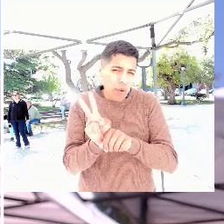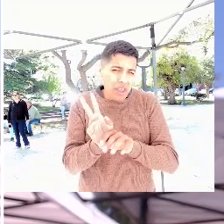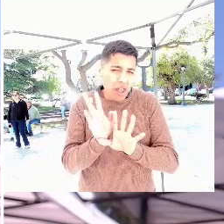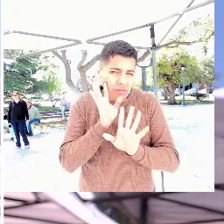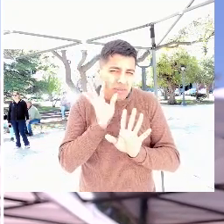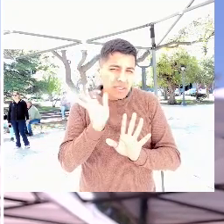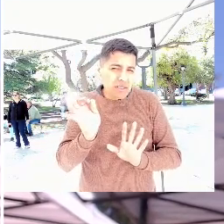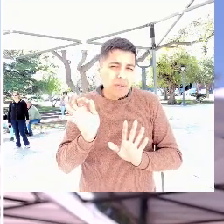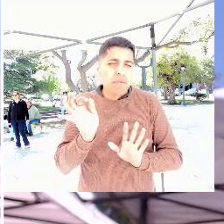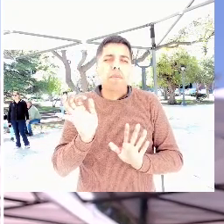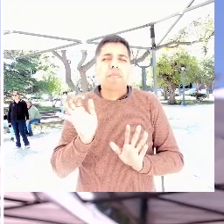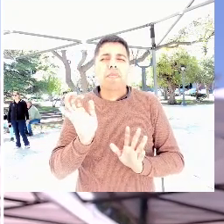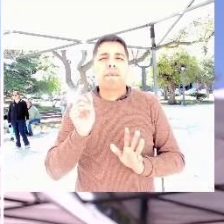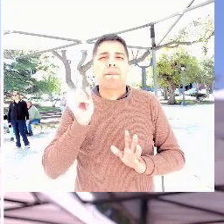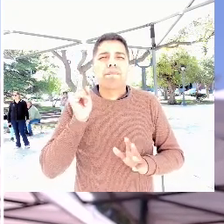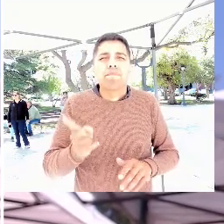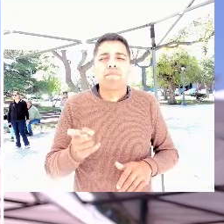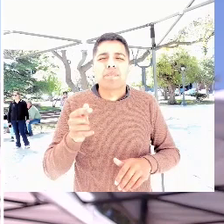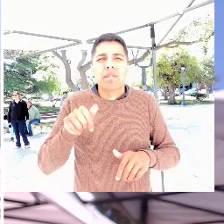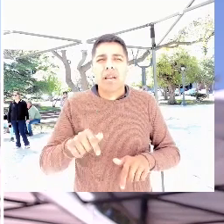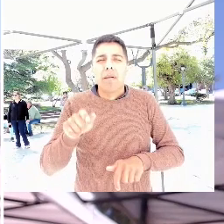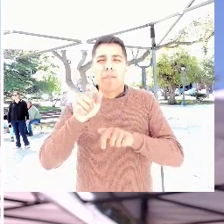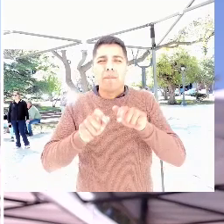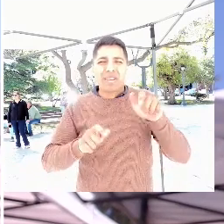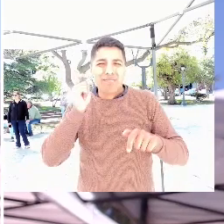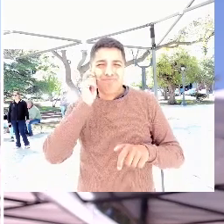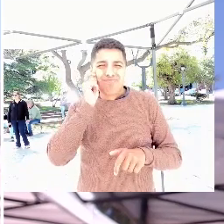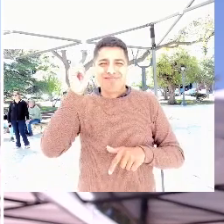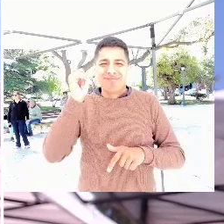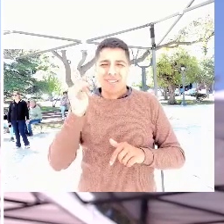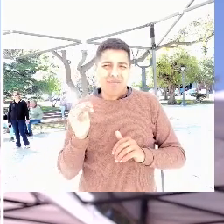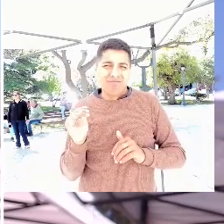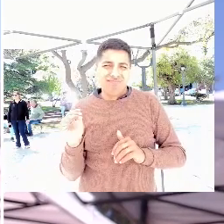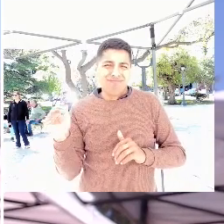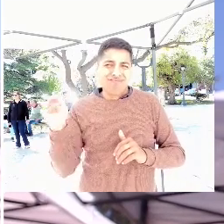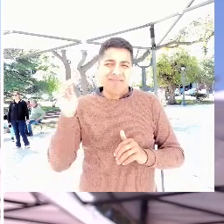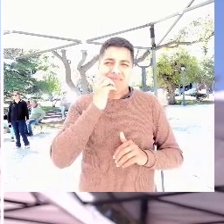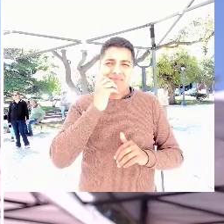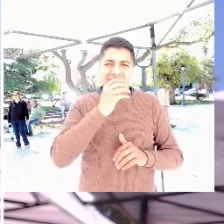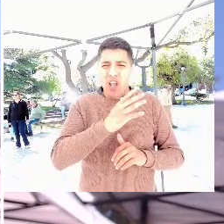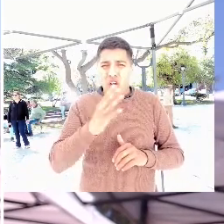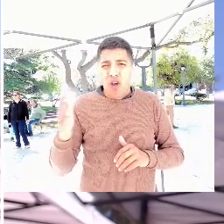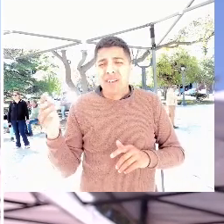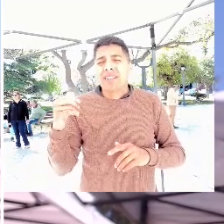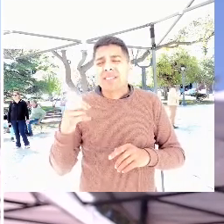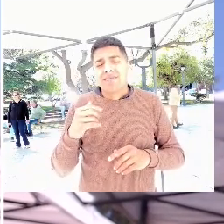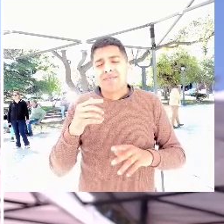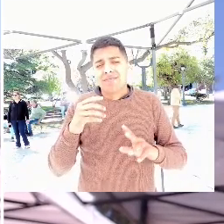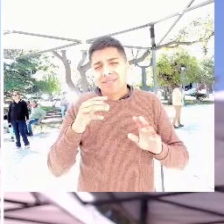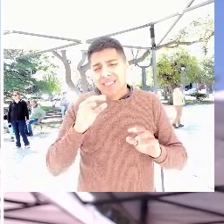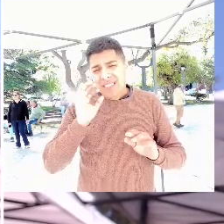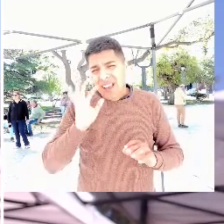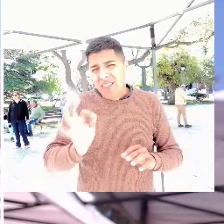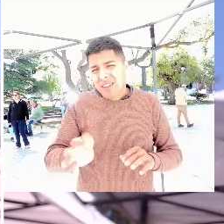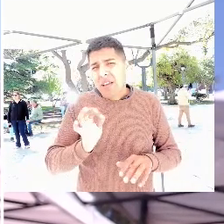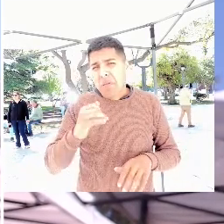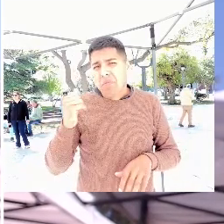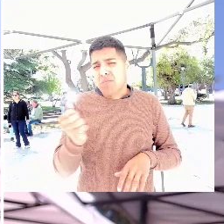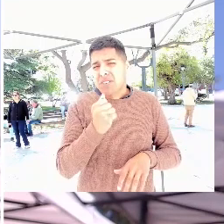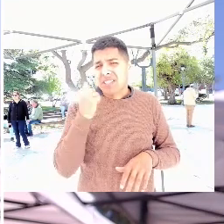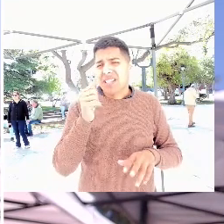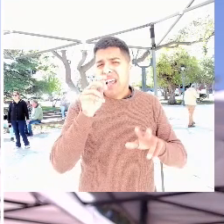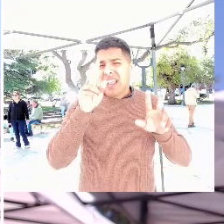ido fortaleciendo y jerarquizando cada vez más el área, lo cual habla de la importancia respecto a